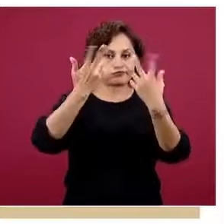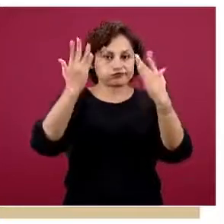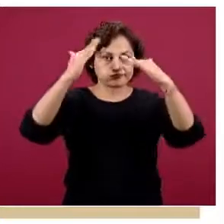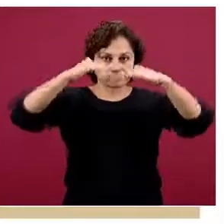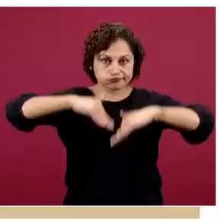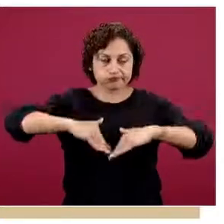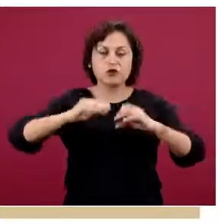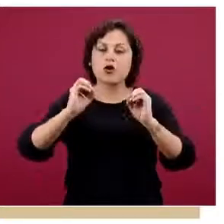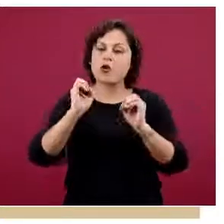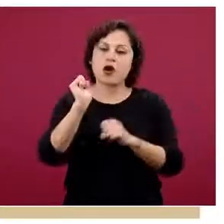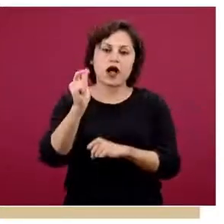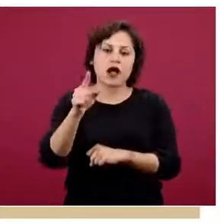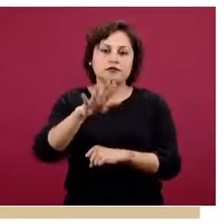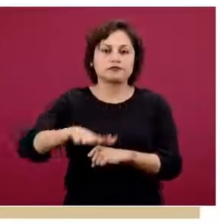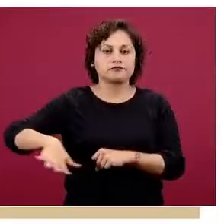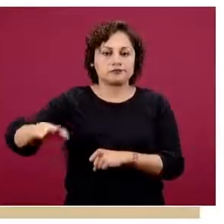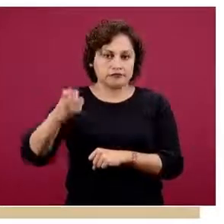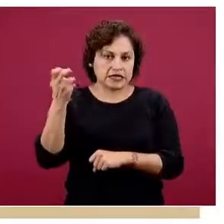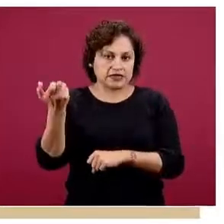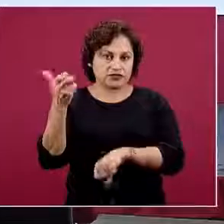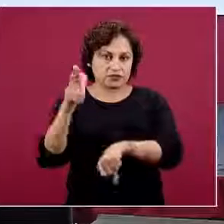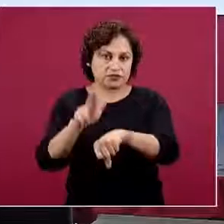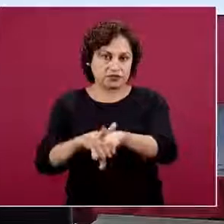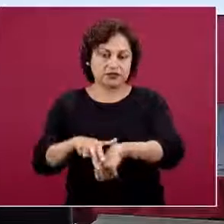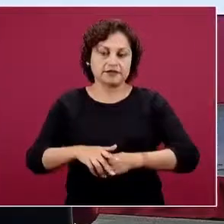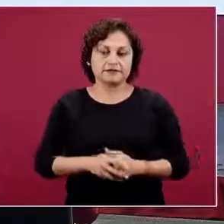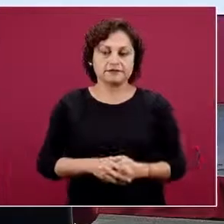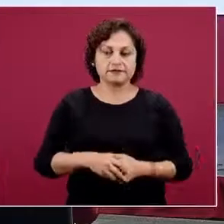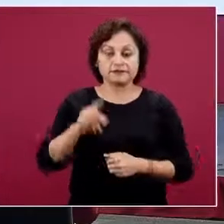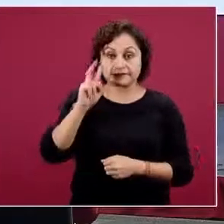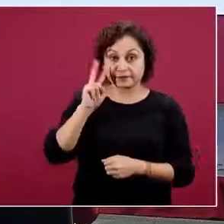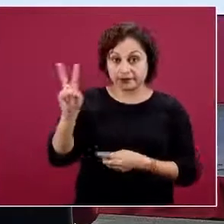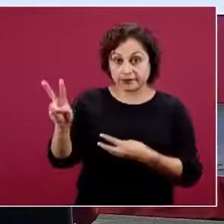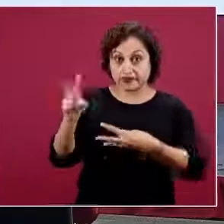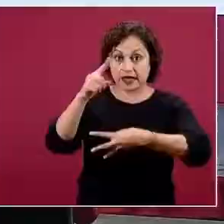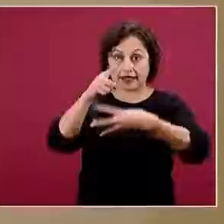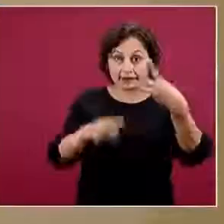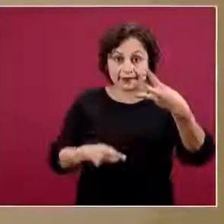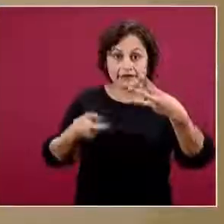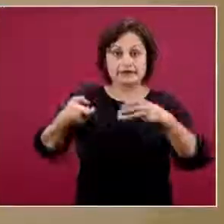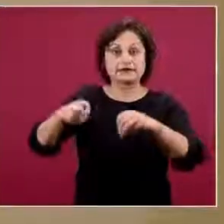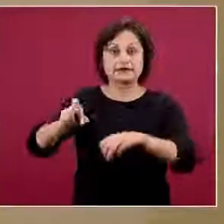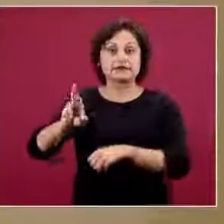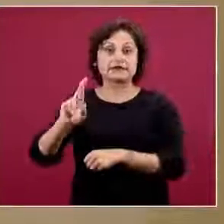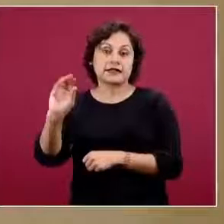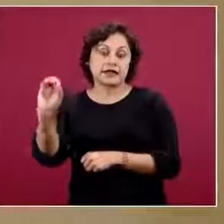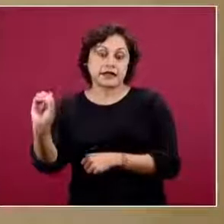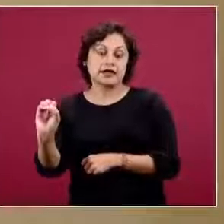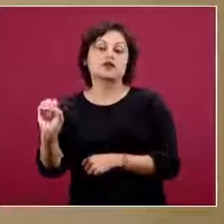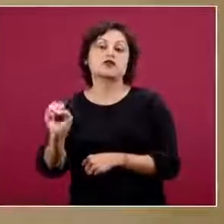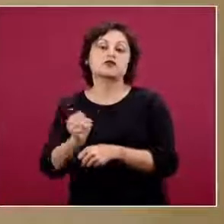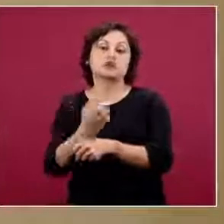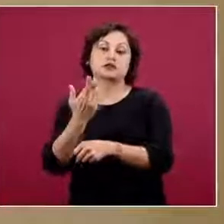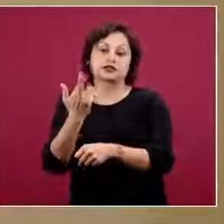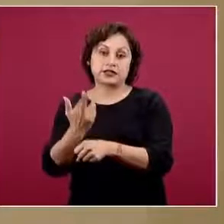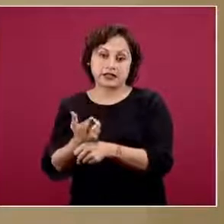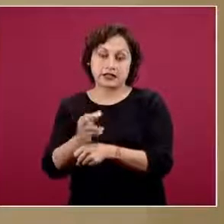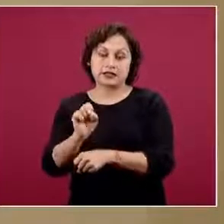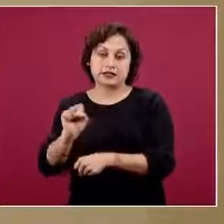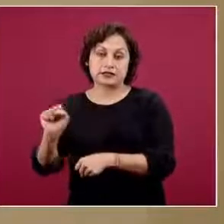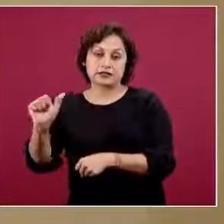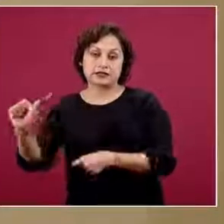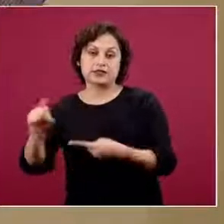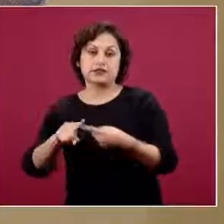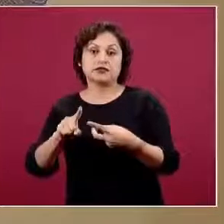estas unidades fueron estos hospitales. Estos son 3 hospitales de Quintana Roo de la Secretaría de Salud, un CAT-COVID,